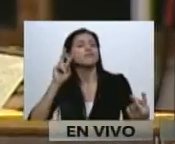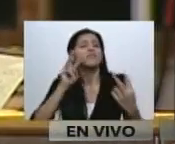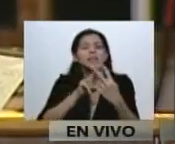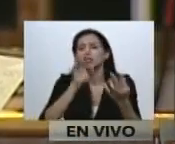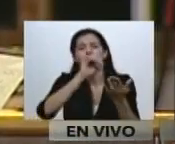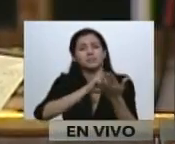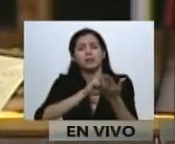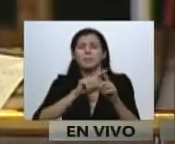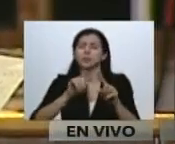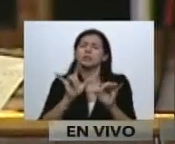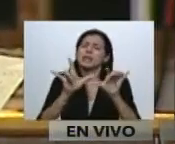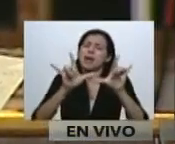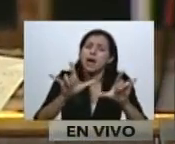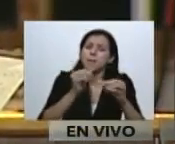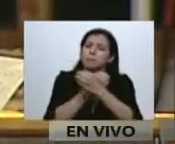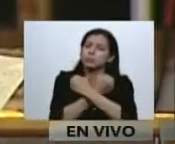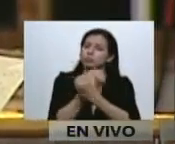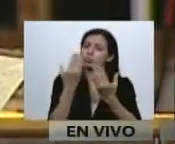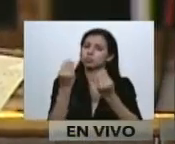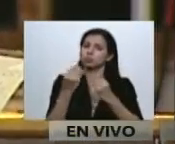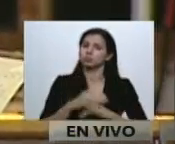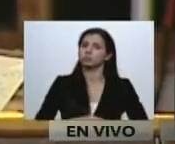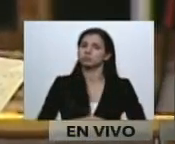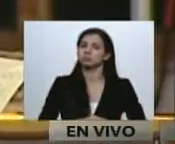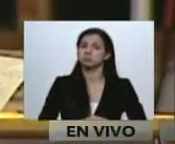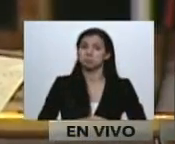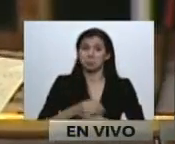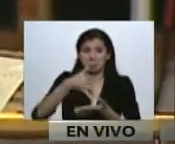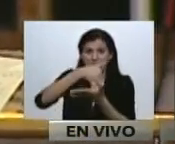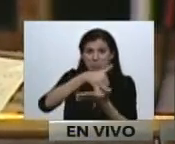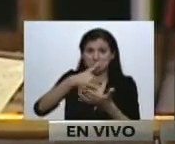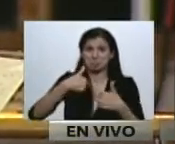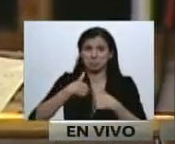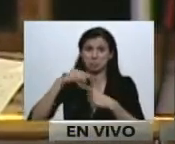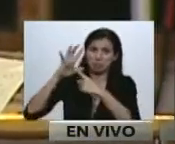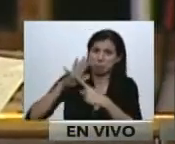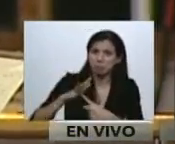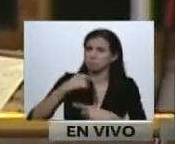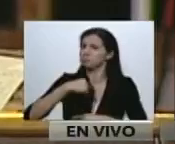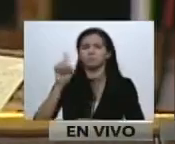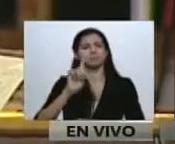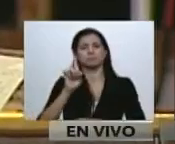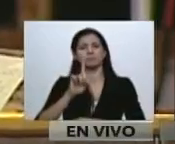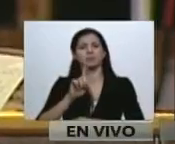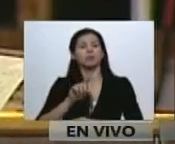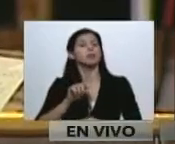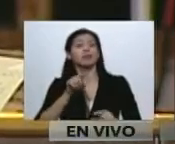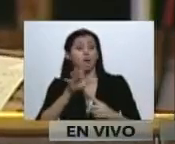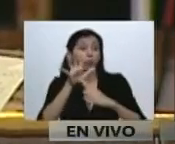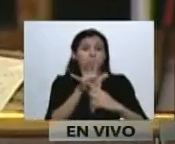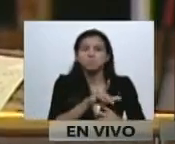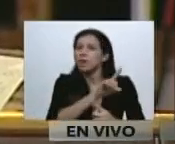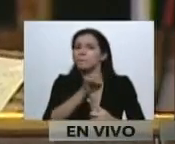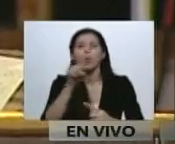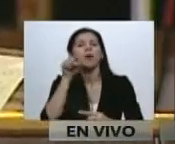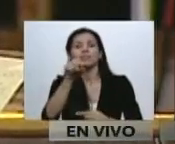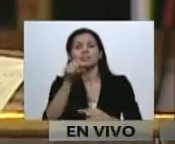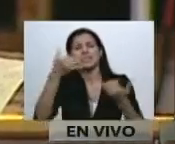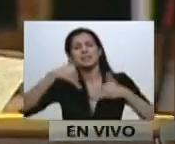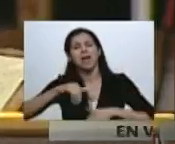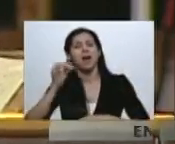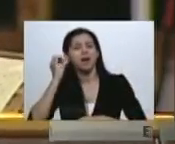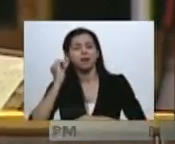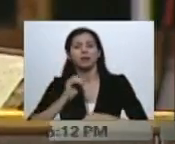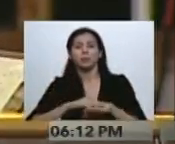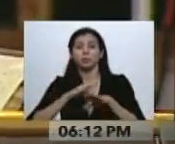tanto amor que te tengo, con eso no me van a doblegar. Y yo sé que contigo tampoco podrán, pues llevas por dentro la